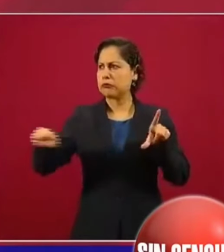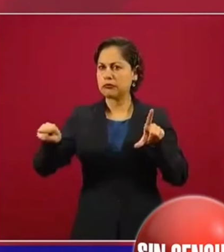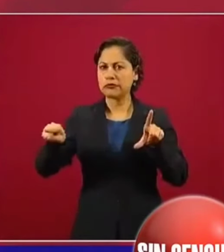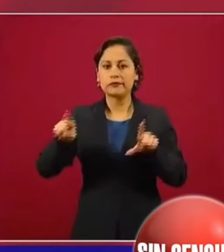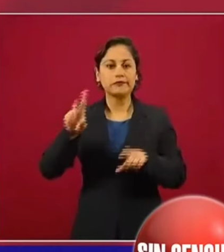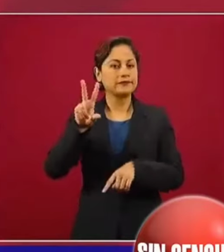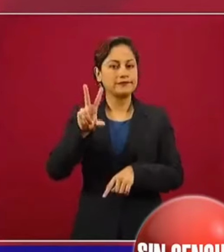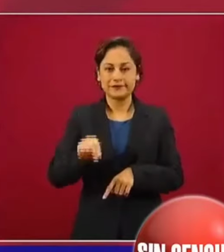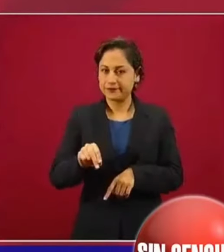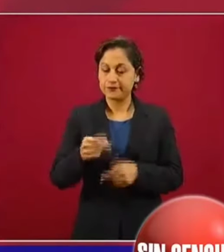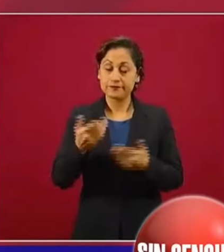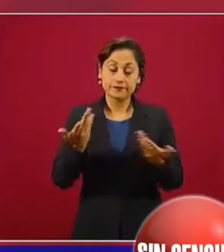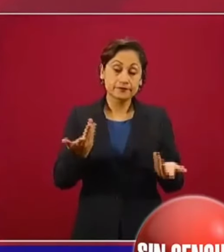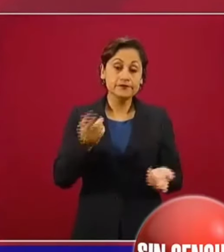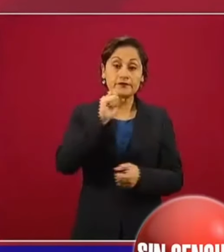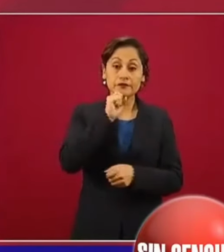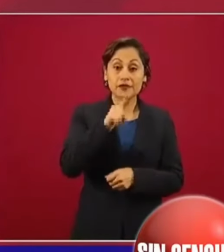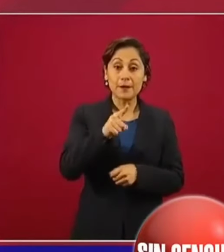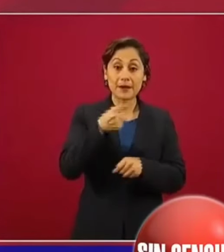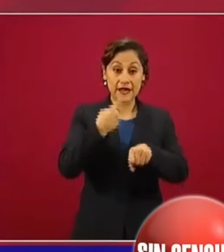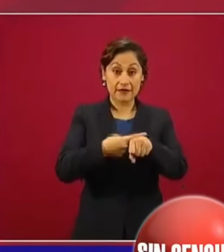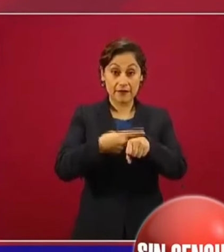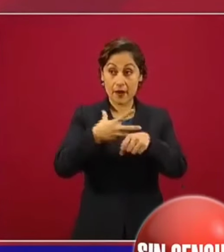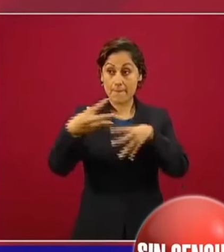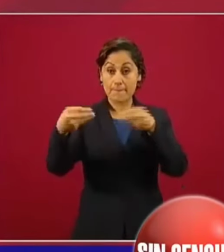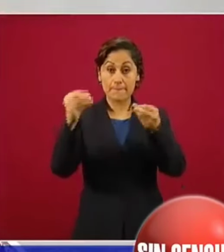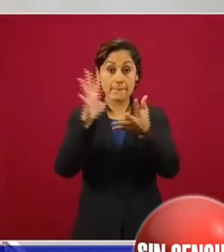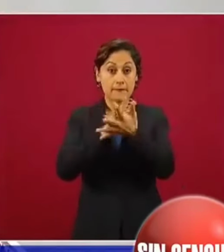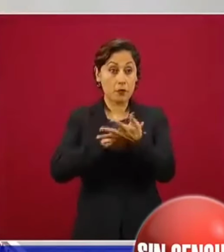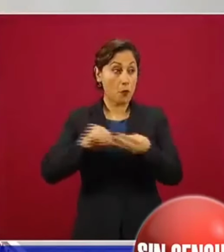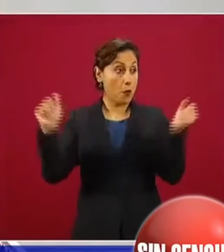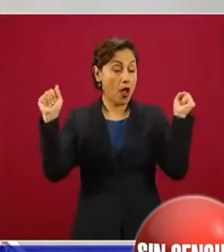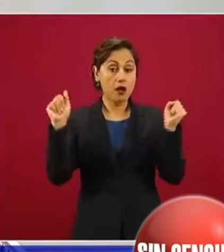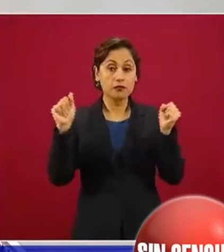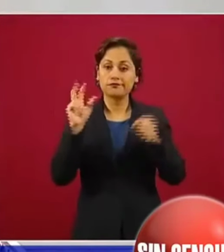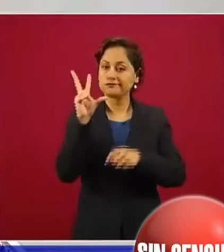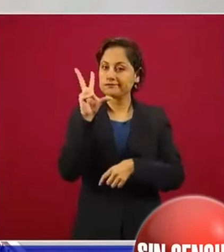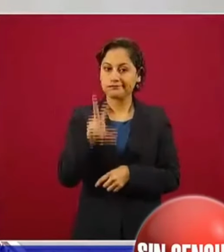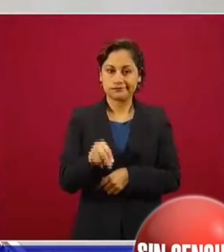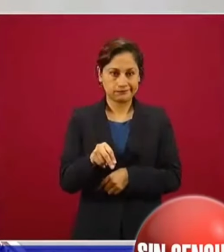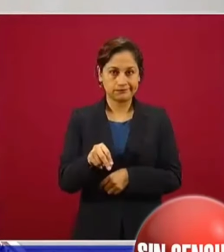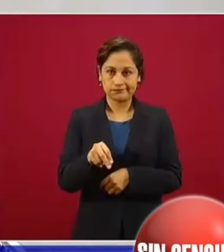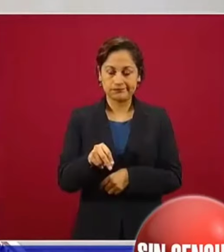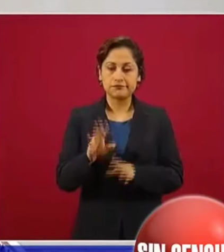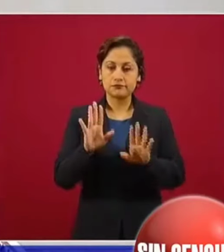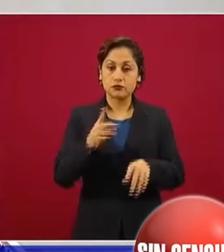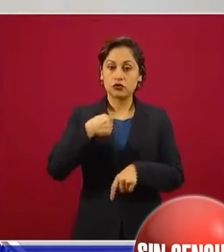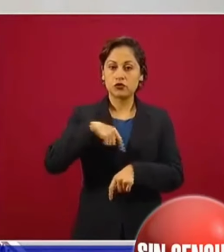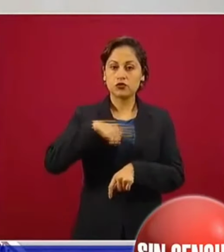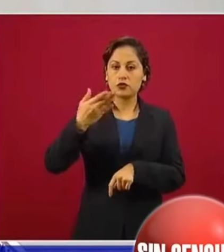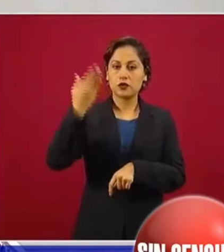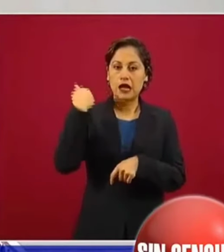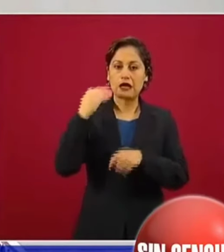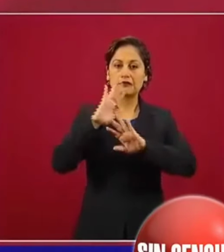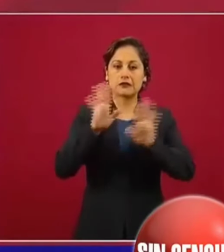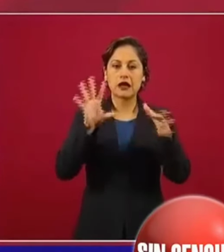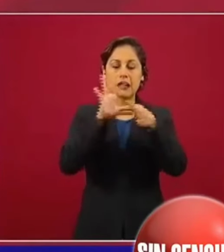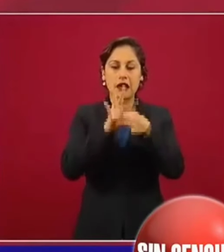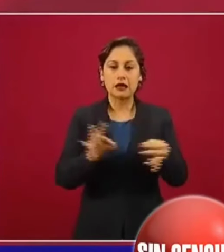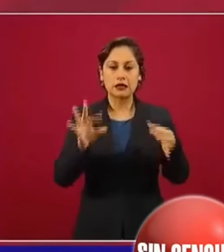desafortunadamente, que la epidemia pueda desaparecer de un día a otro. Y hemos sido también muy enfáticos en distinguir